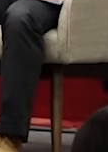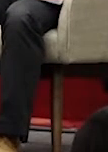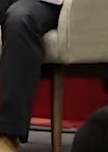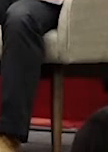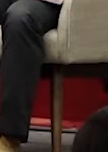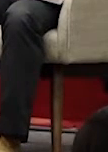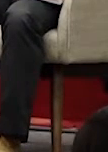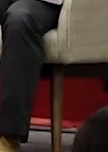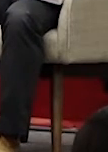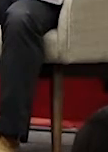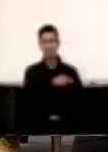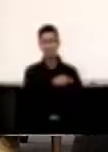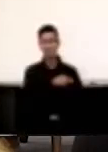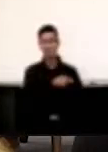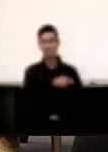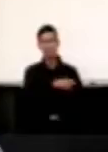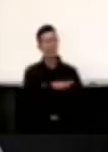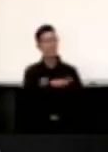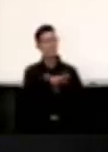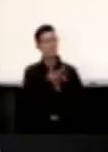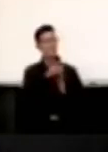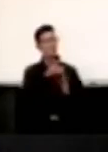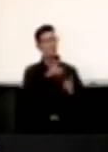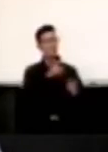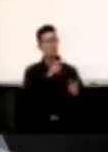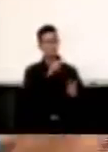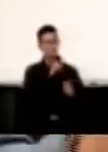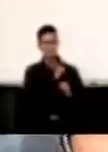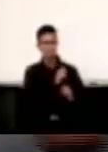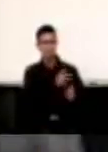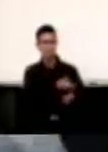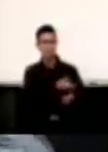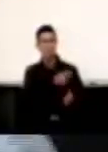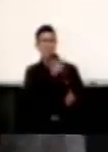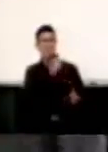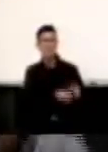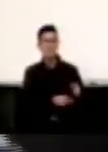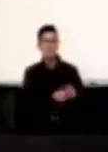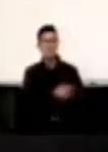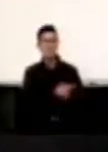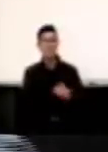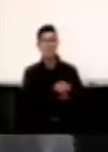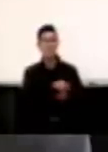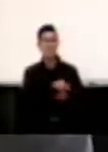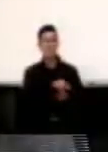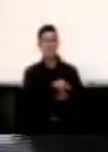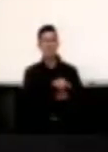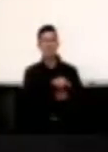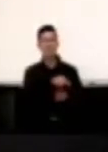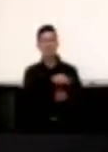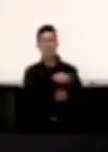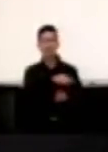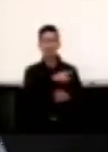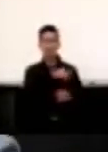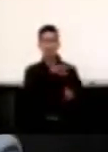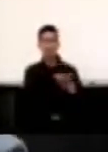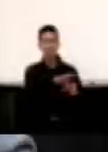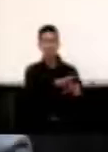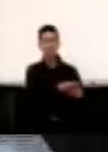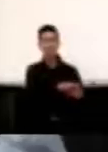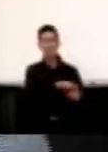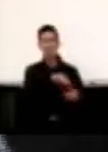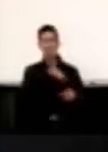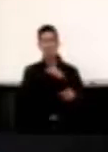digamos, disminuir el poder, pero el PRI también se fue transformando como partido, se fue democratizando muy a